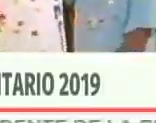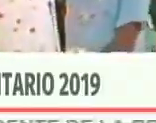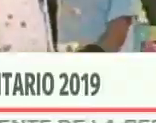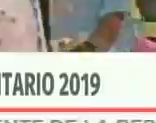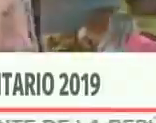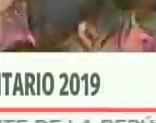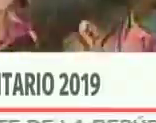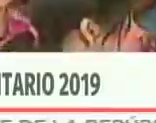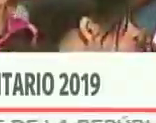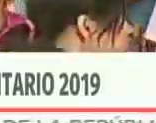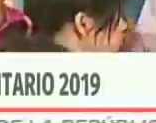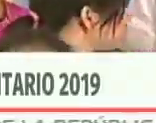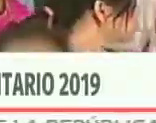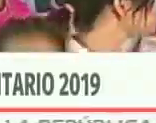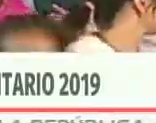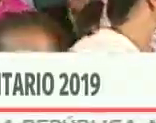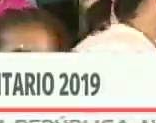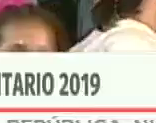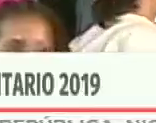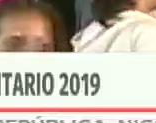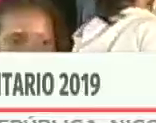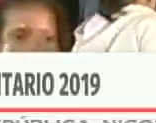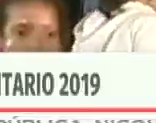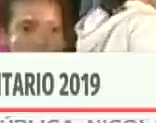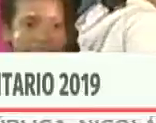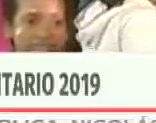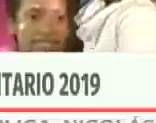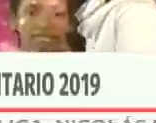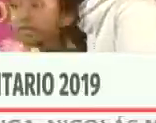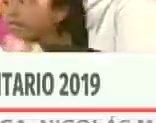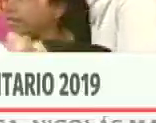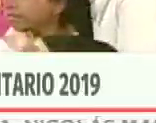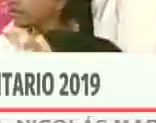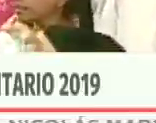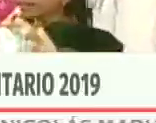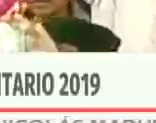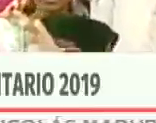¡Qué bonito este encuentro lleno de energía!